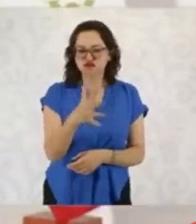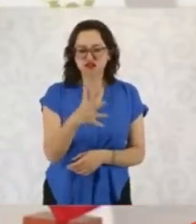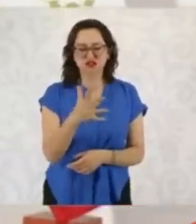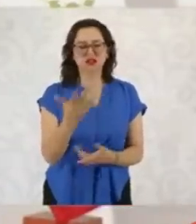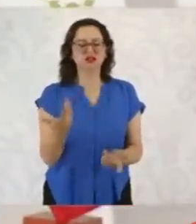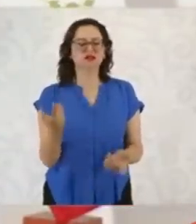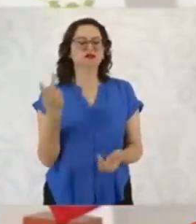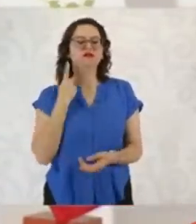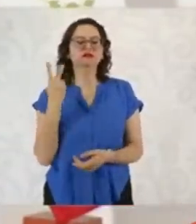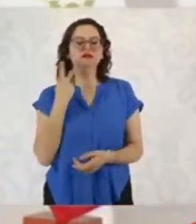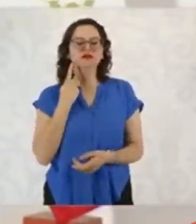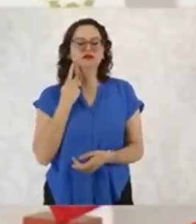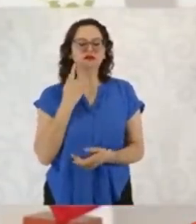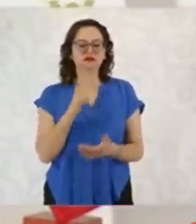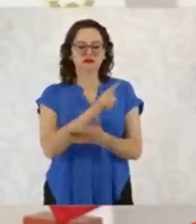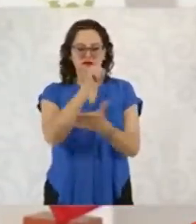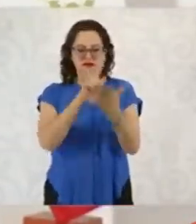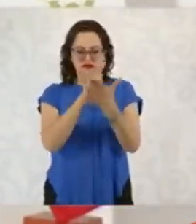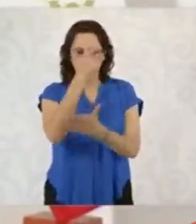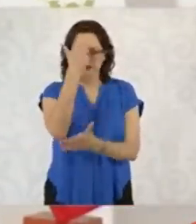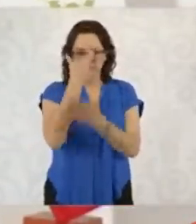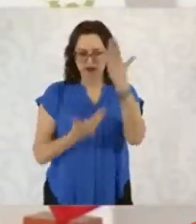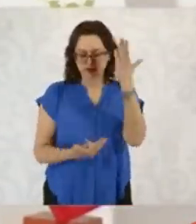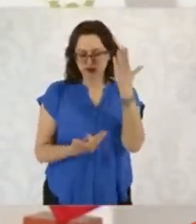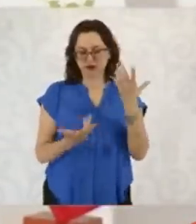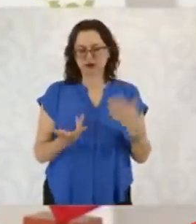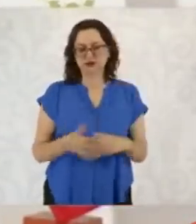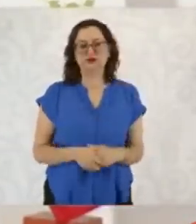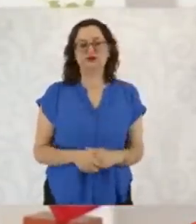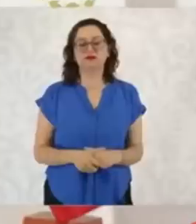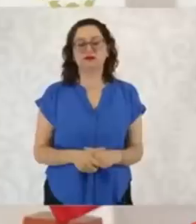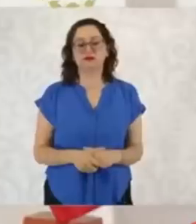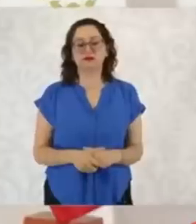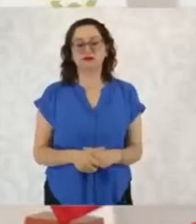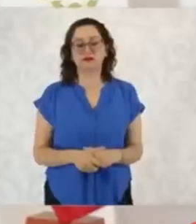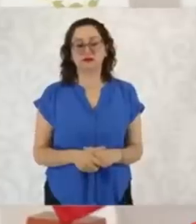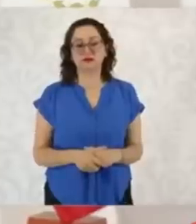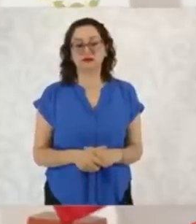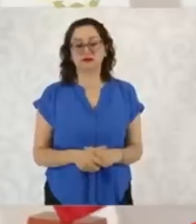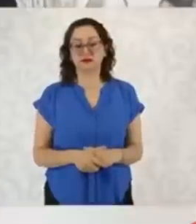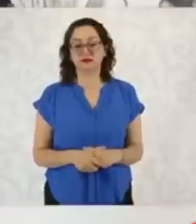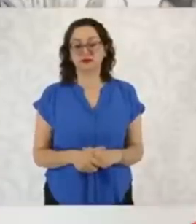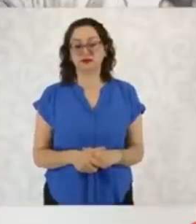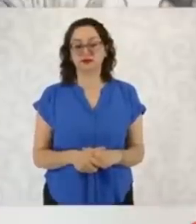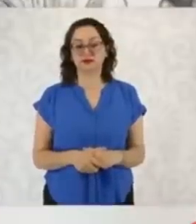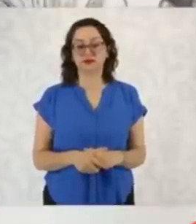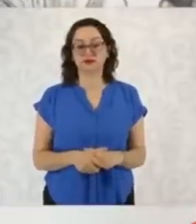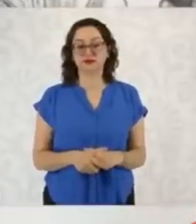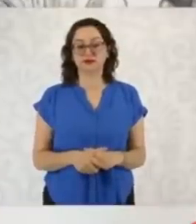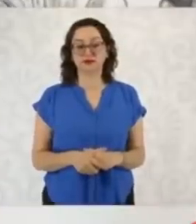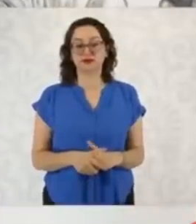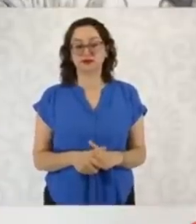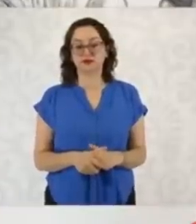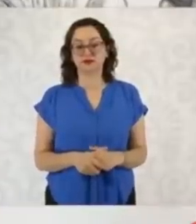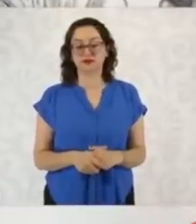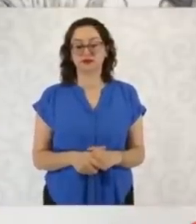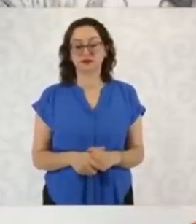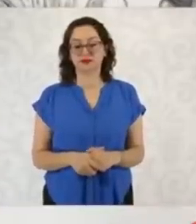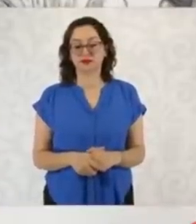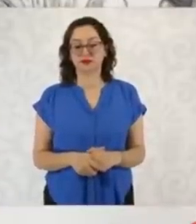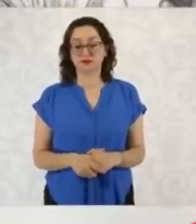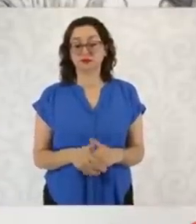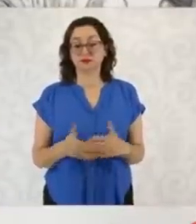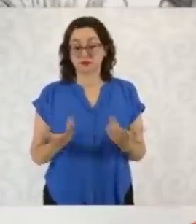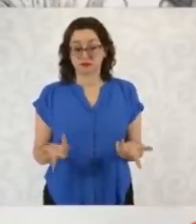delincuentes de cuello blanco, llamémosles así, por mencionarlos de alguna manera. Y como se trata de una